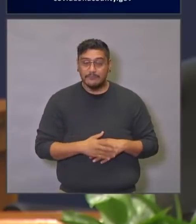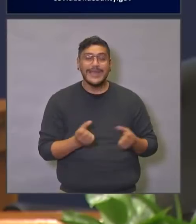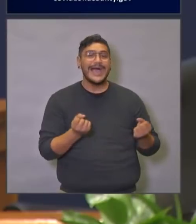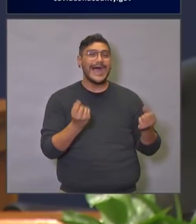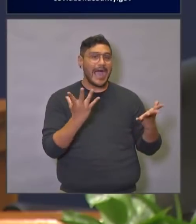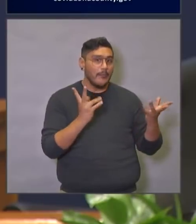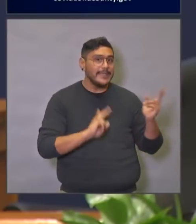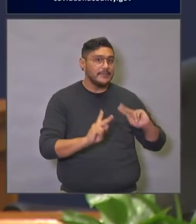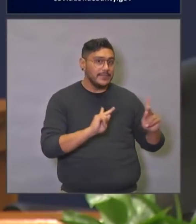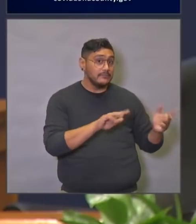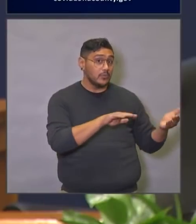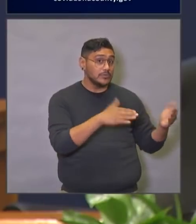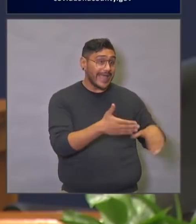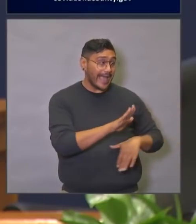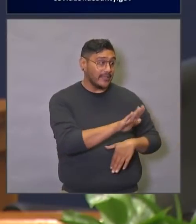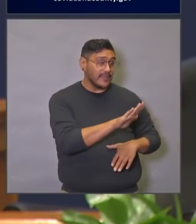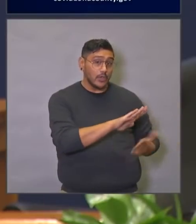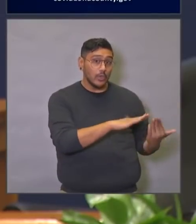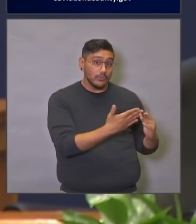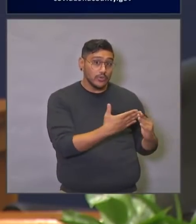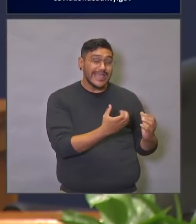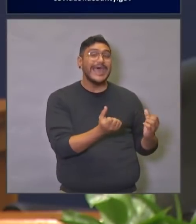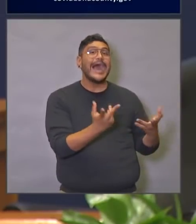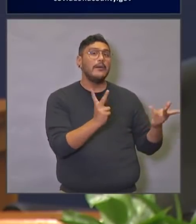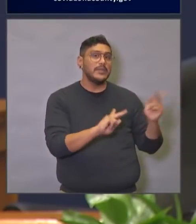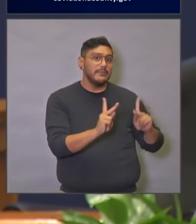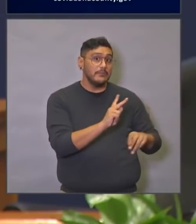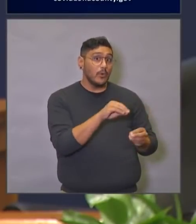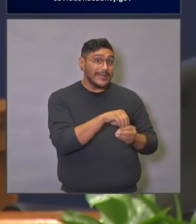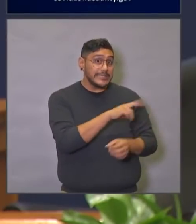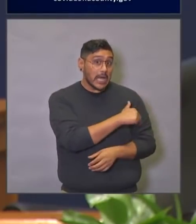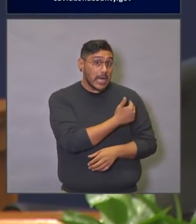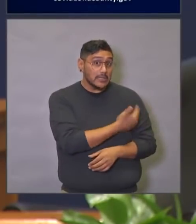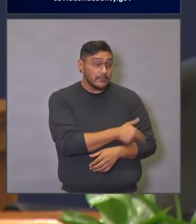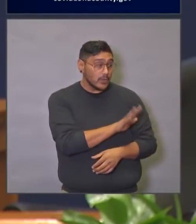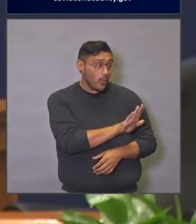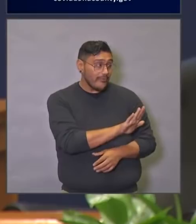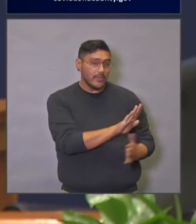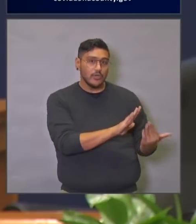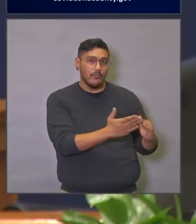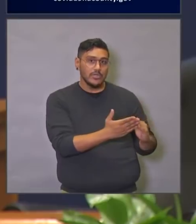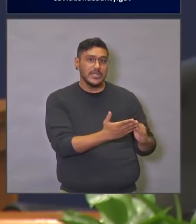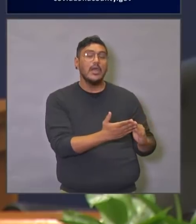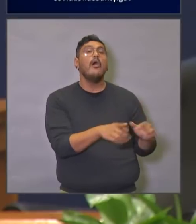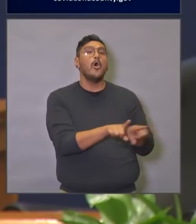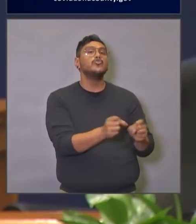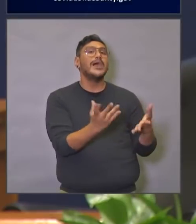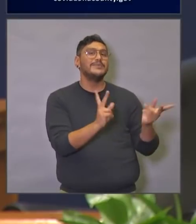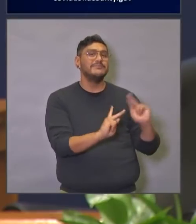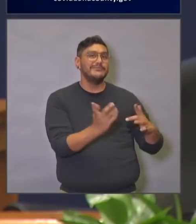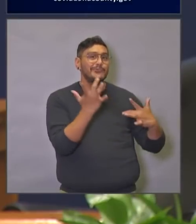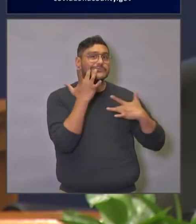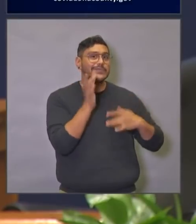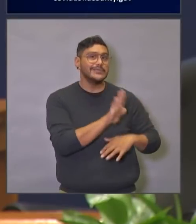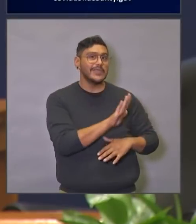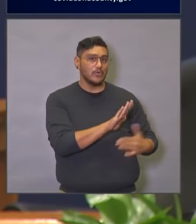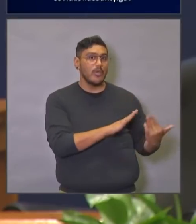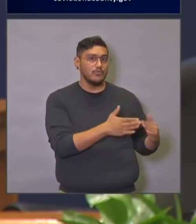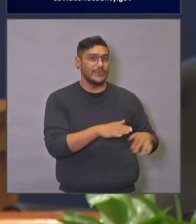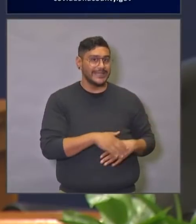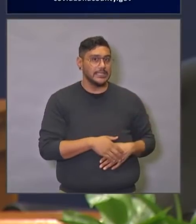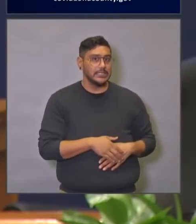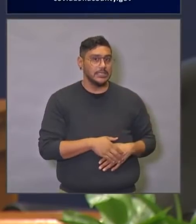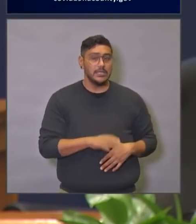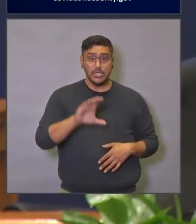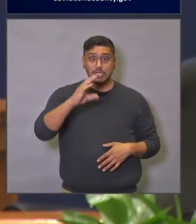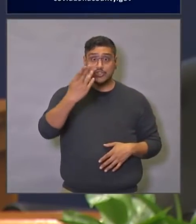y fallecimientos y la capacidad de hospitales regionales. Para las escuelas privadas o charter, vamos a